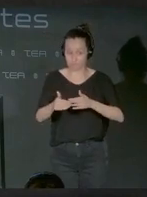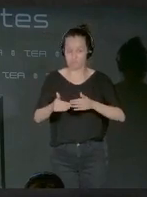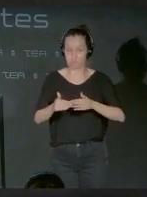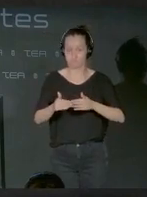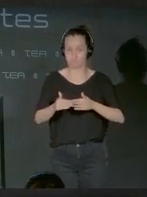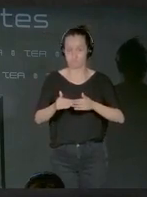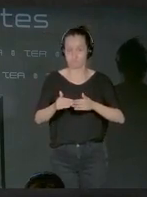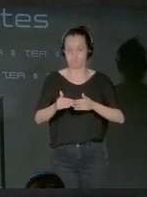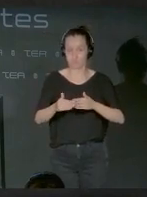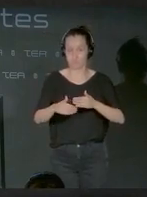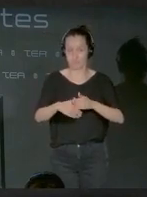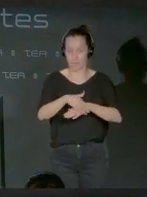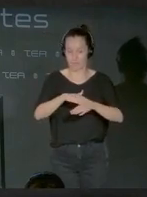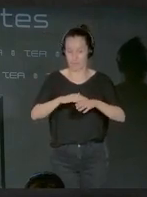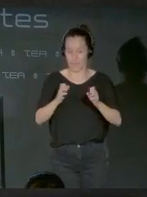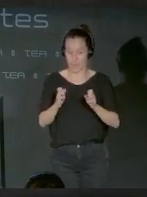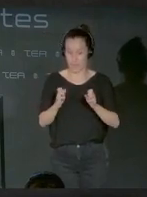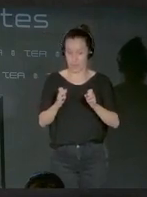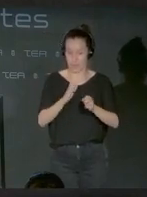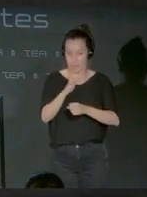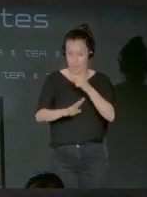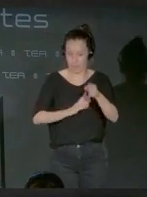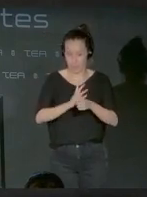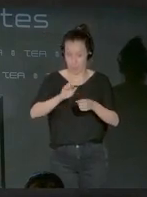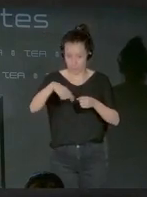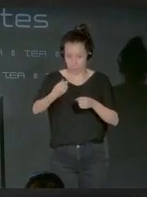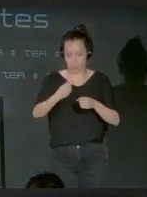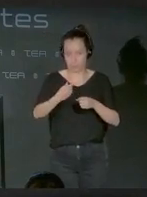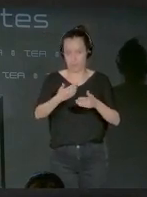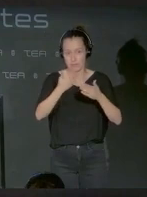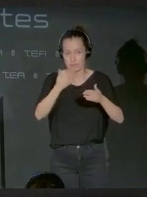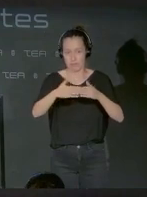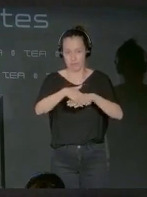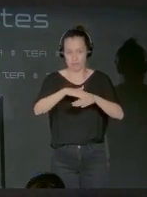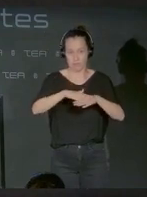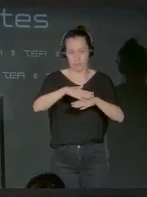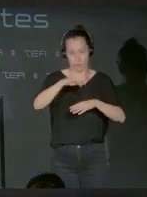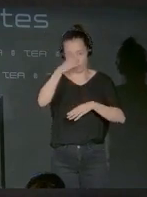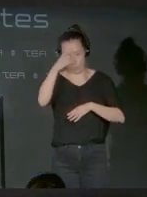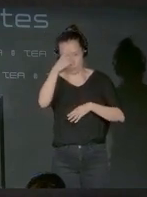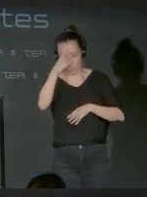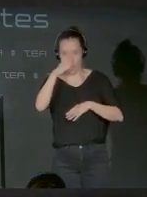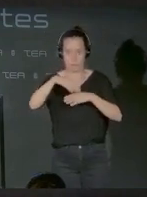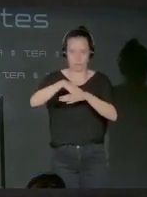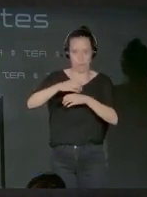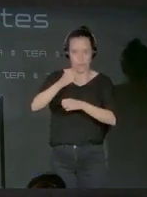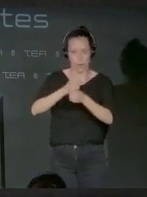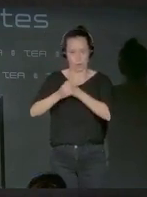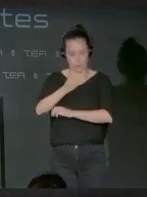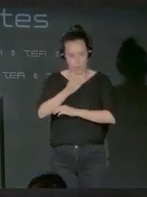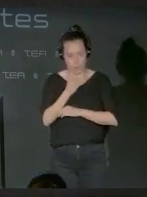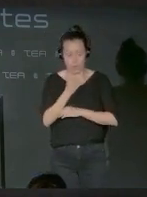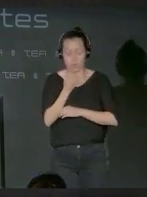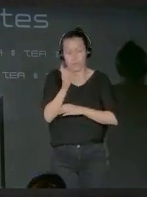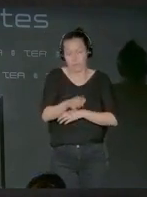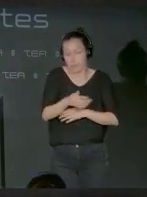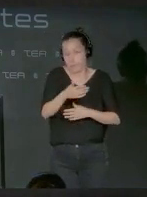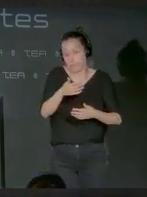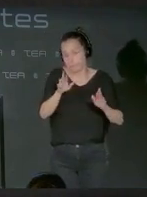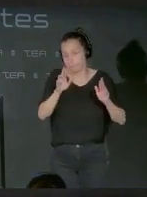la próxima legislatura con el apoyo del Ministerio de cultura con el apoyo también del Ministerio de economía y con el desarrollo